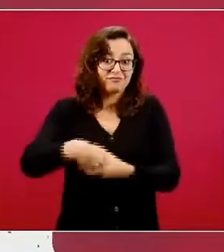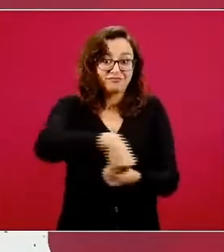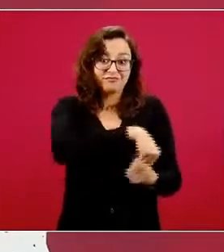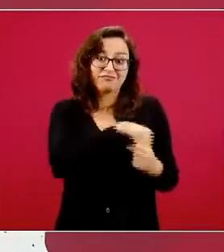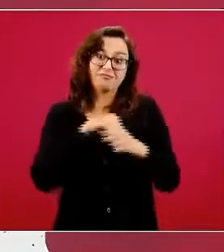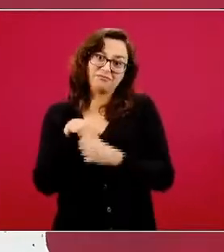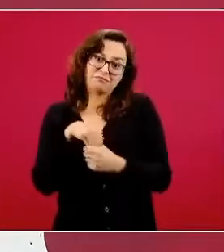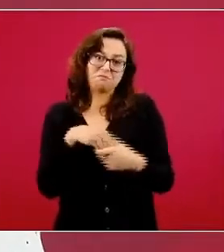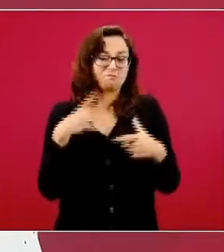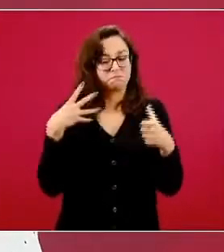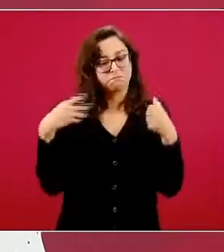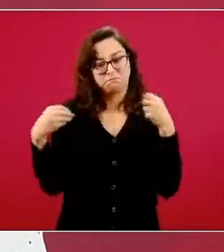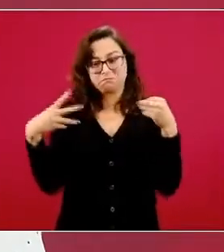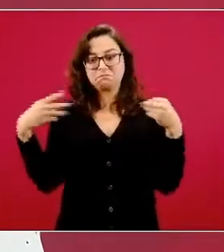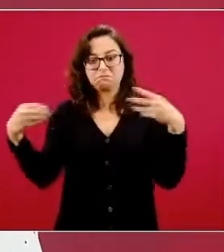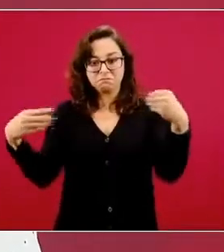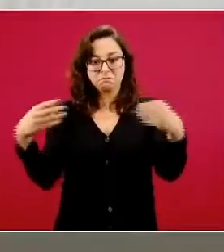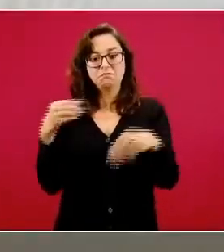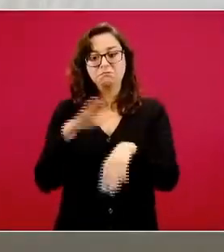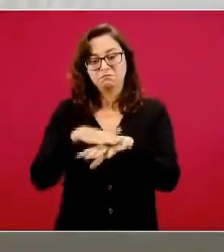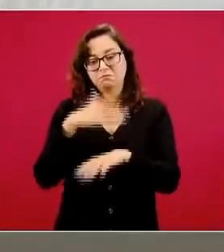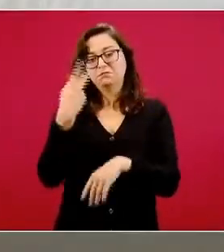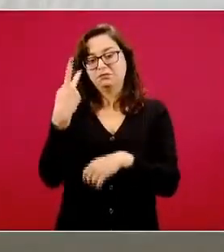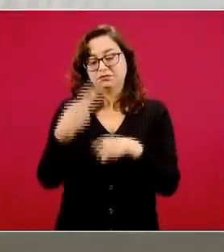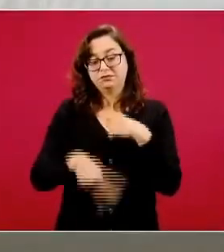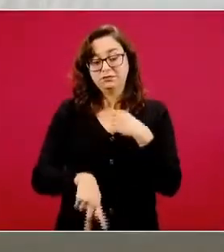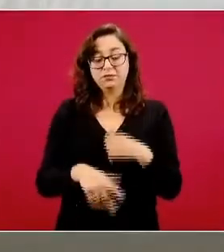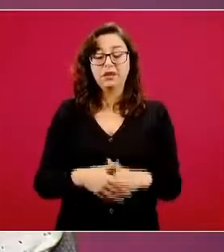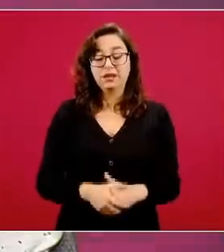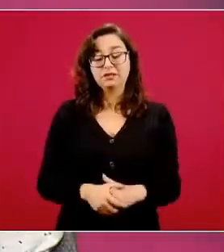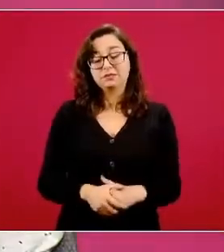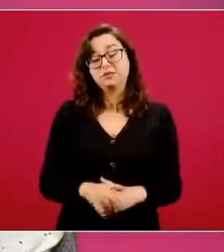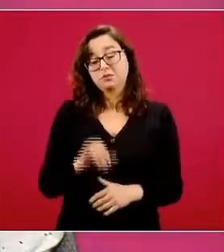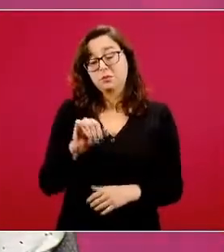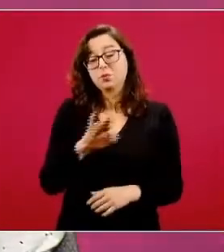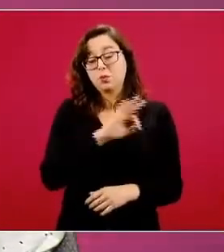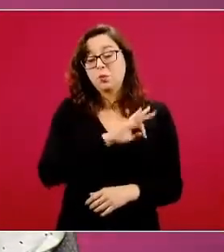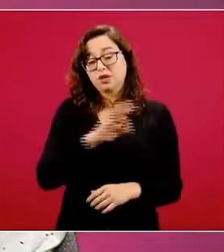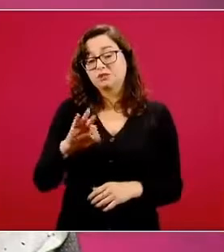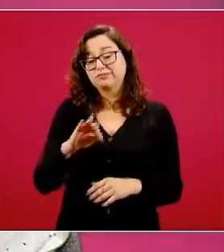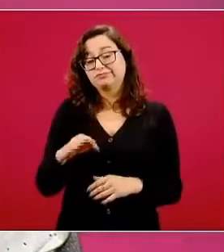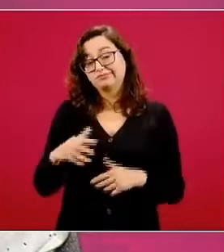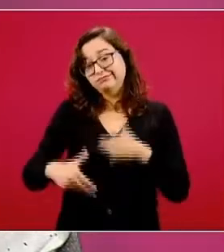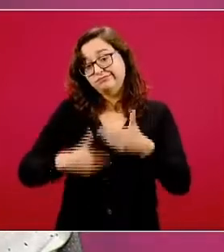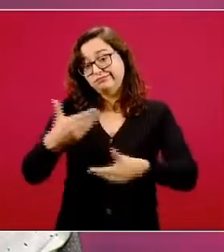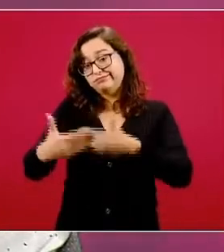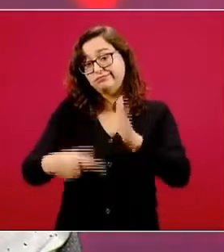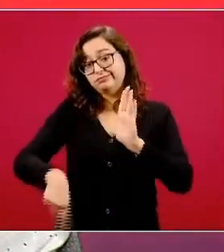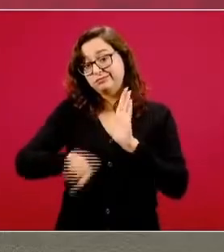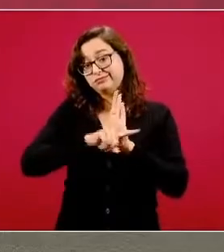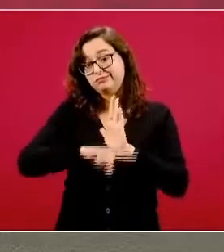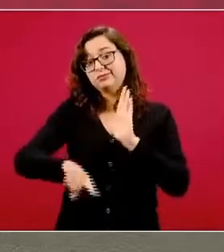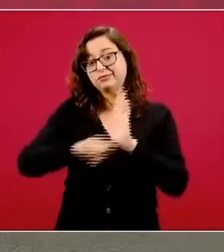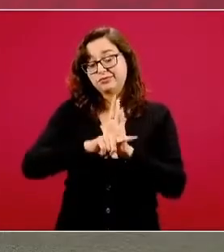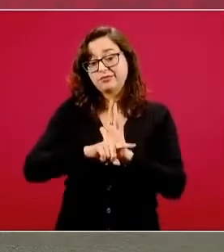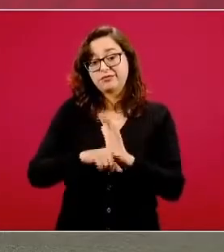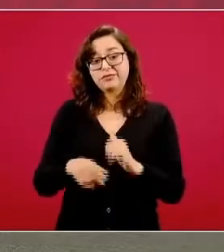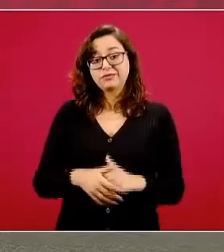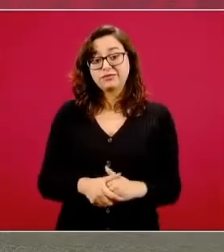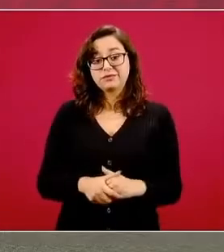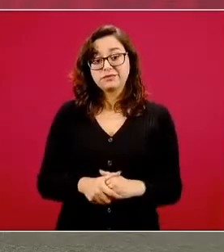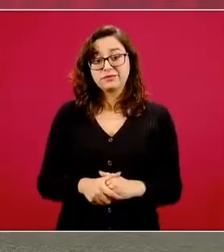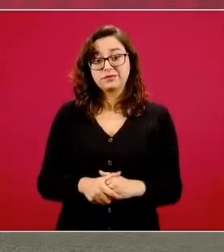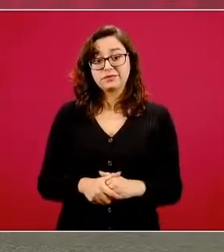estar transmitiendo la enfermedad. Entonces, en realidad, sí pudiera tener un efecto negativo. Esto